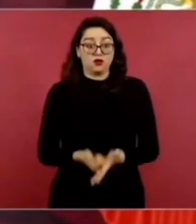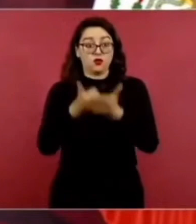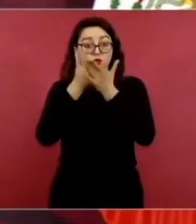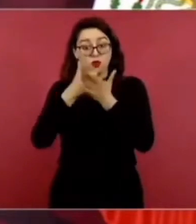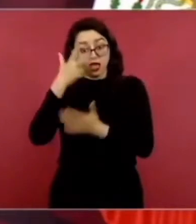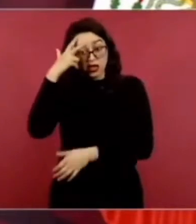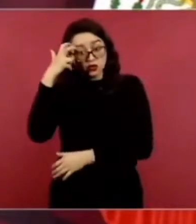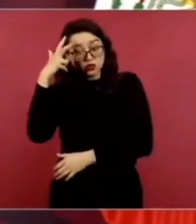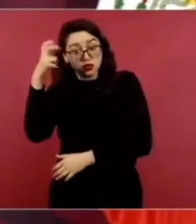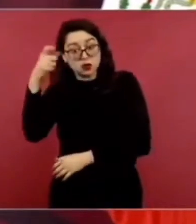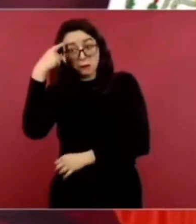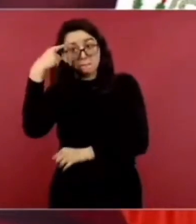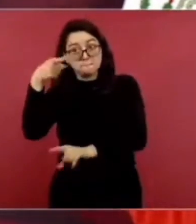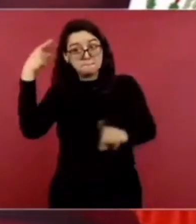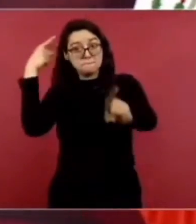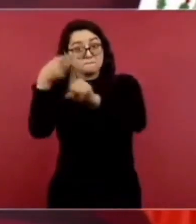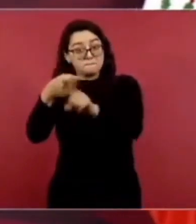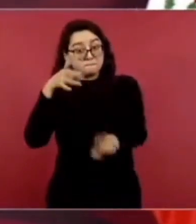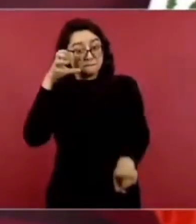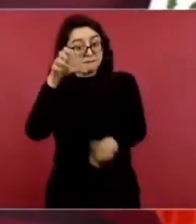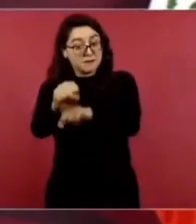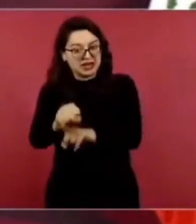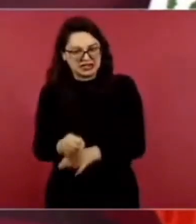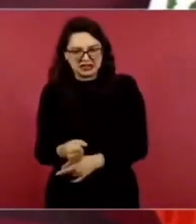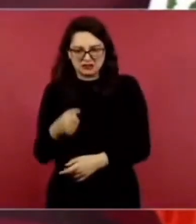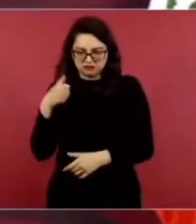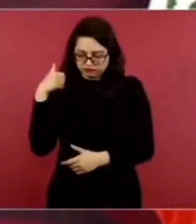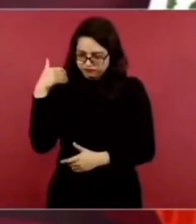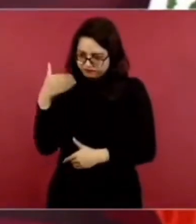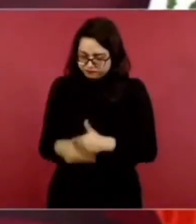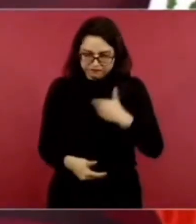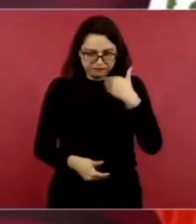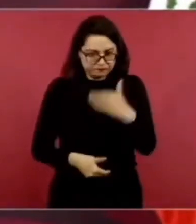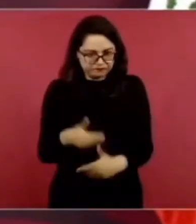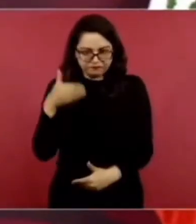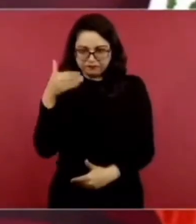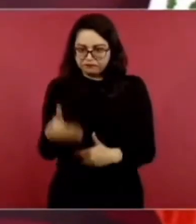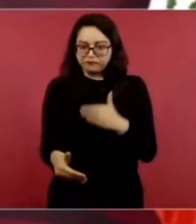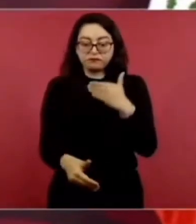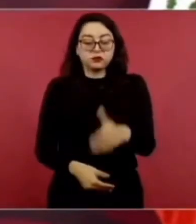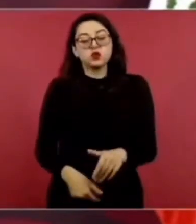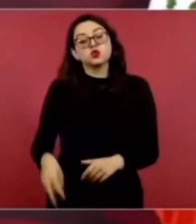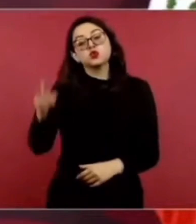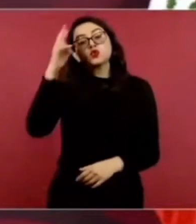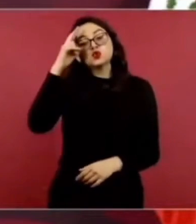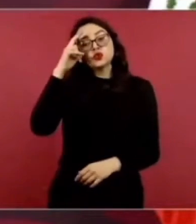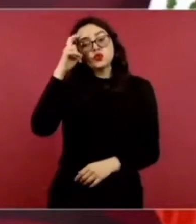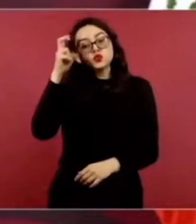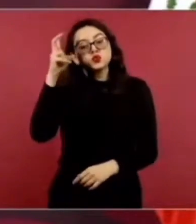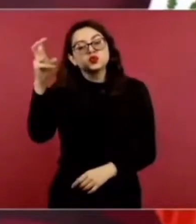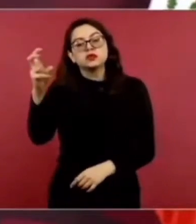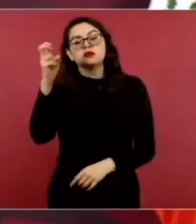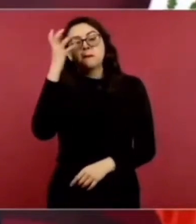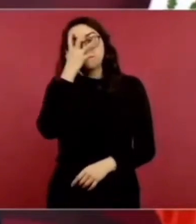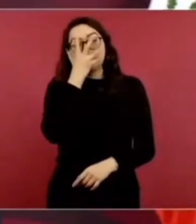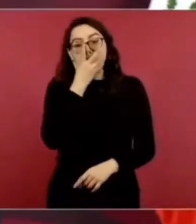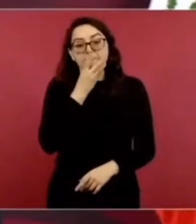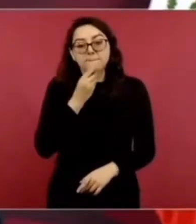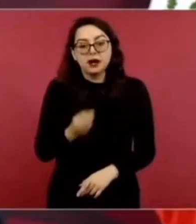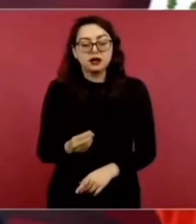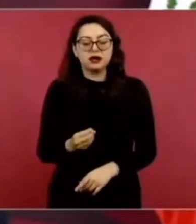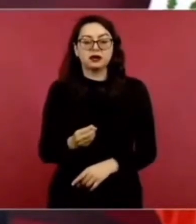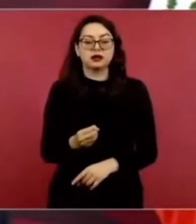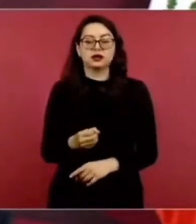Y como es un ideal bellísimo, es una utopía muy bella, muy humana,